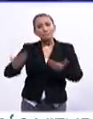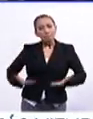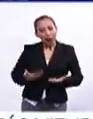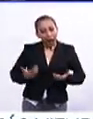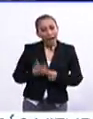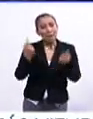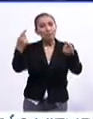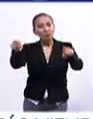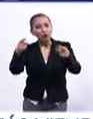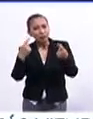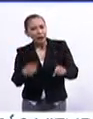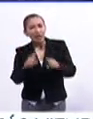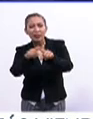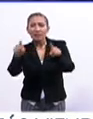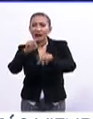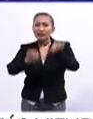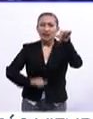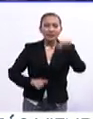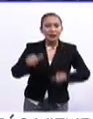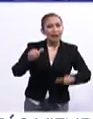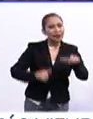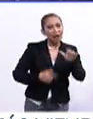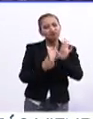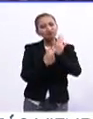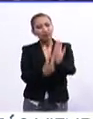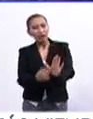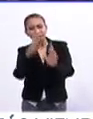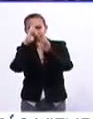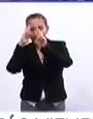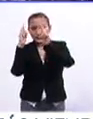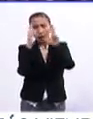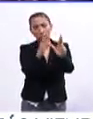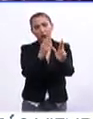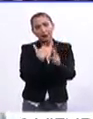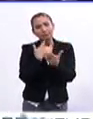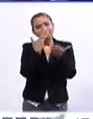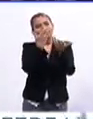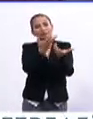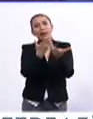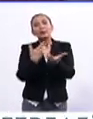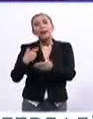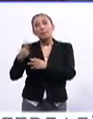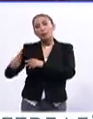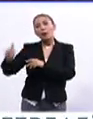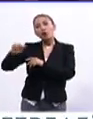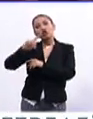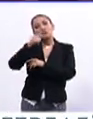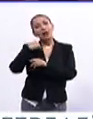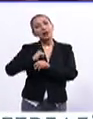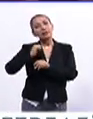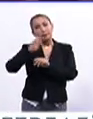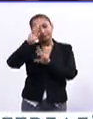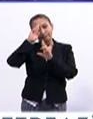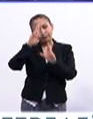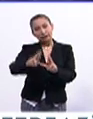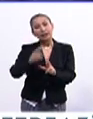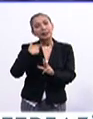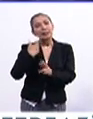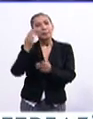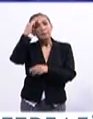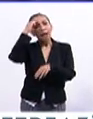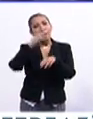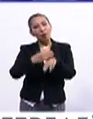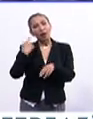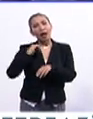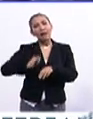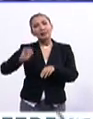bailes, música y diversas festividades que demuestran el respeto y devoción del pueblo de Churumuco a su santo patrono y a la